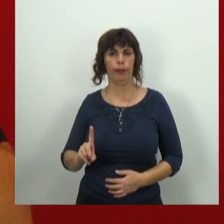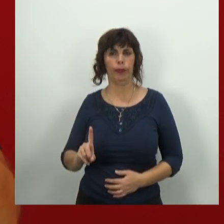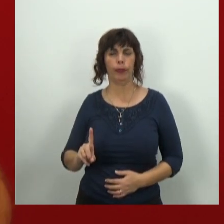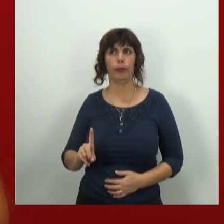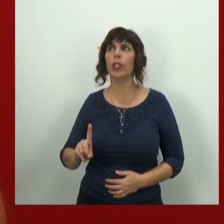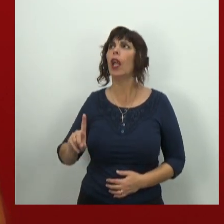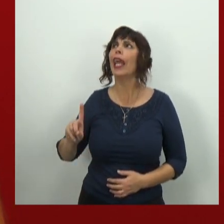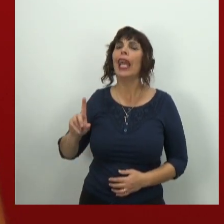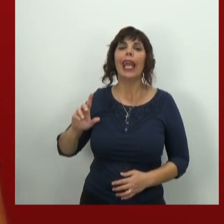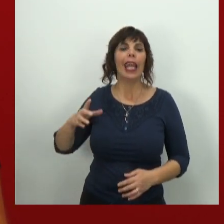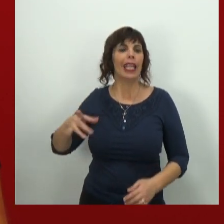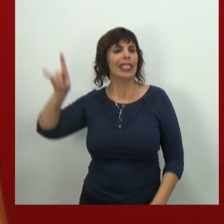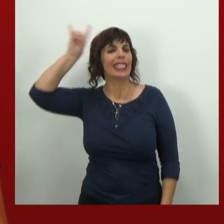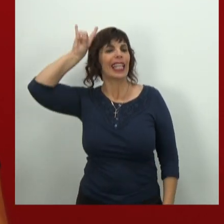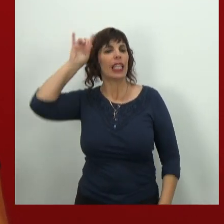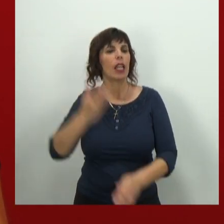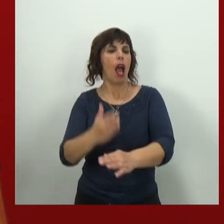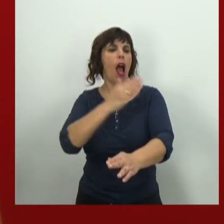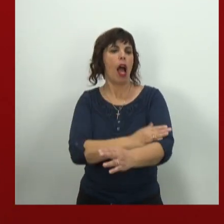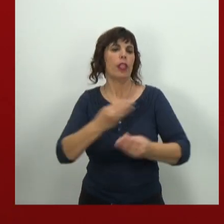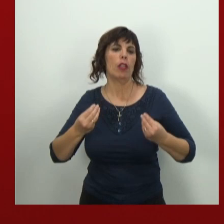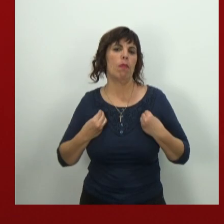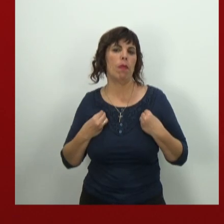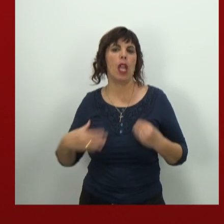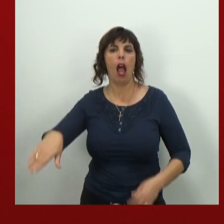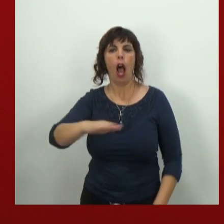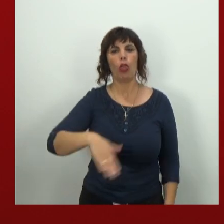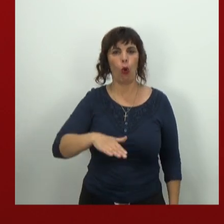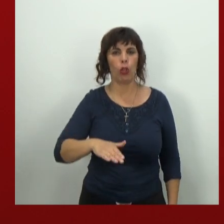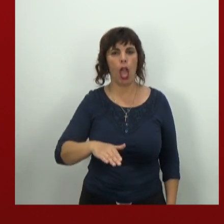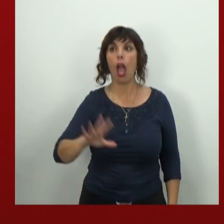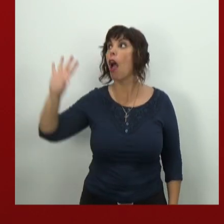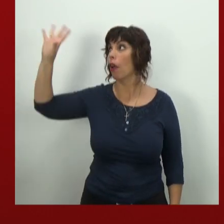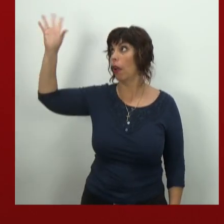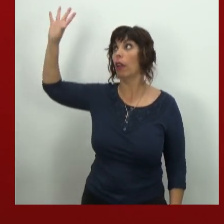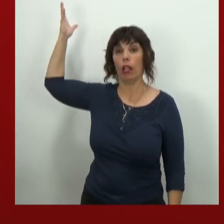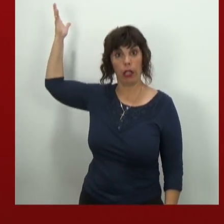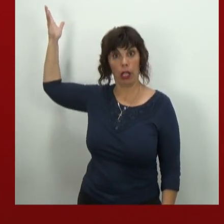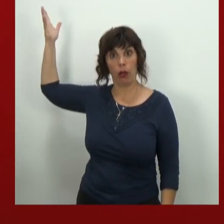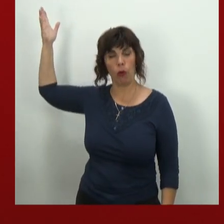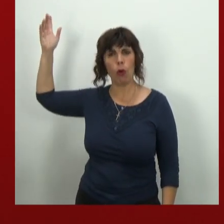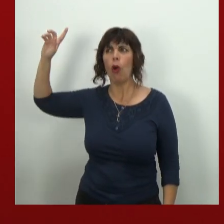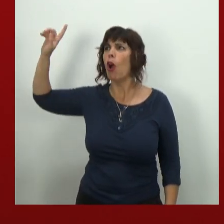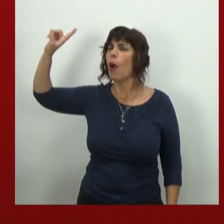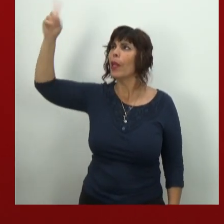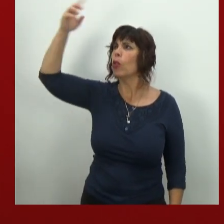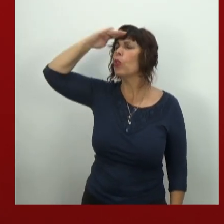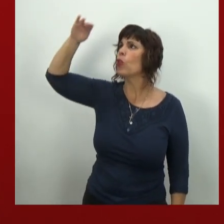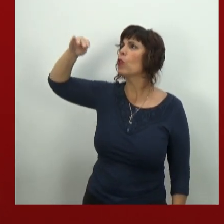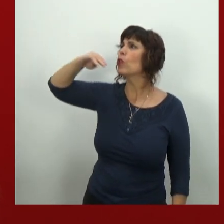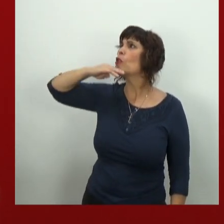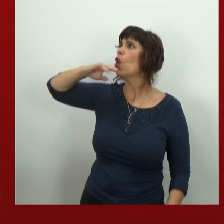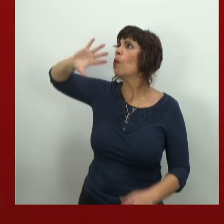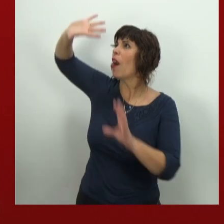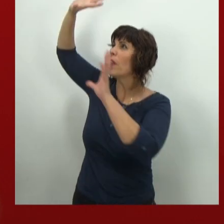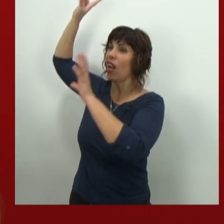y vino como un rayo, cayó a la tierra. Una descarga del cielo